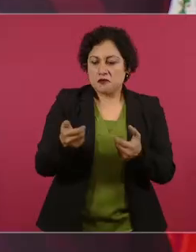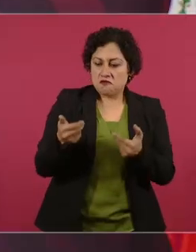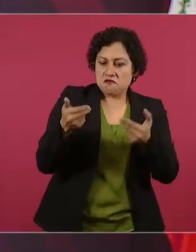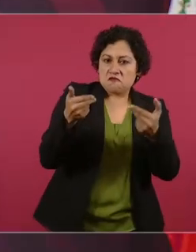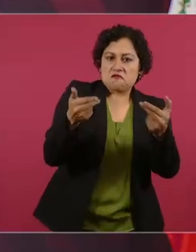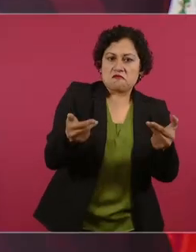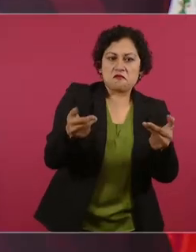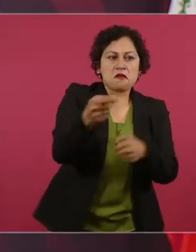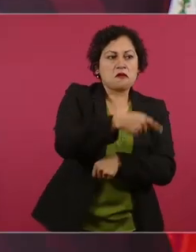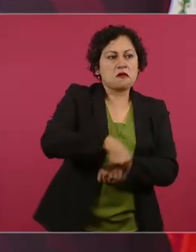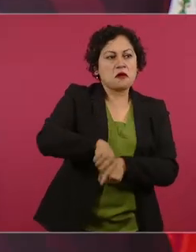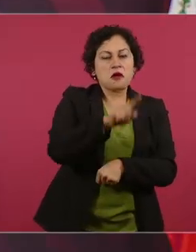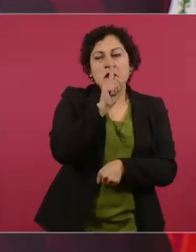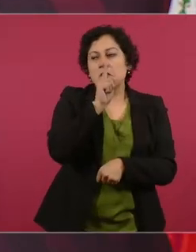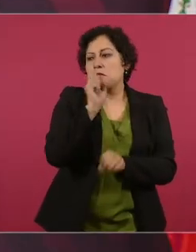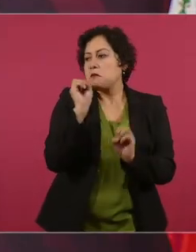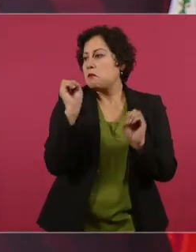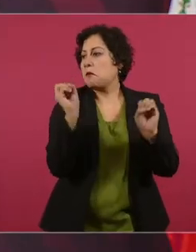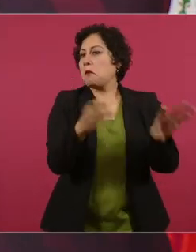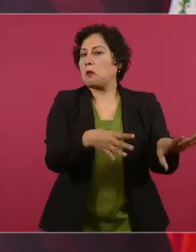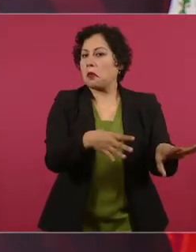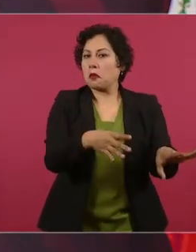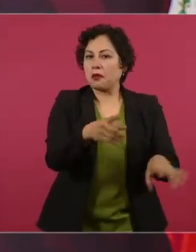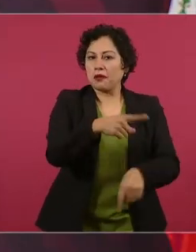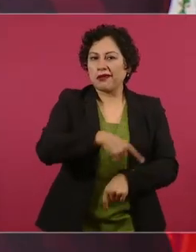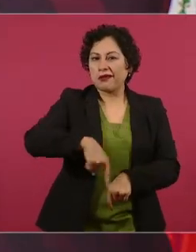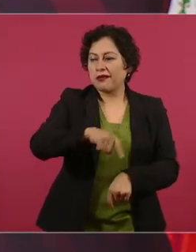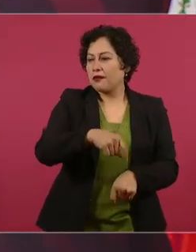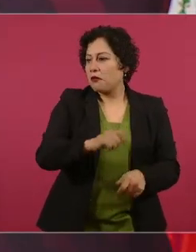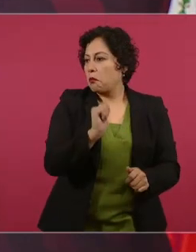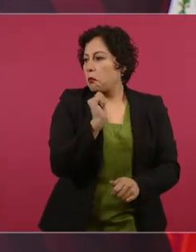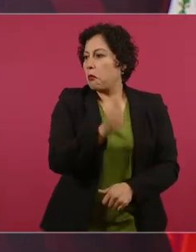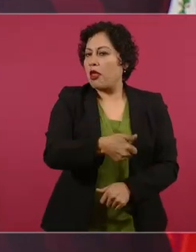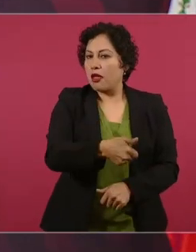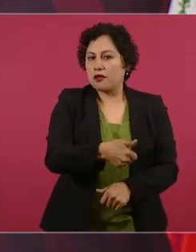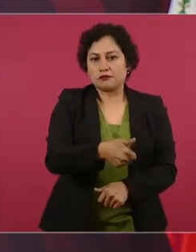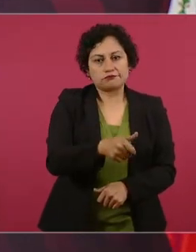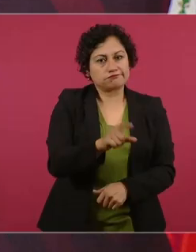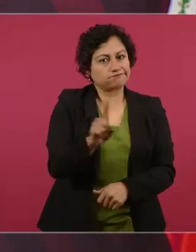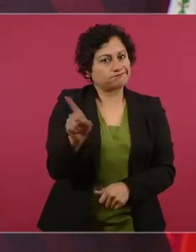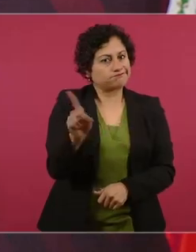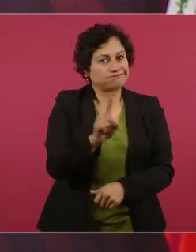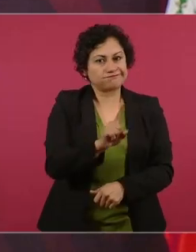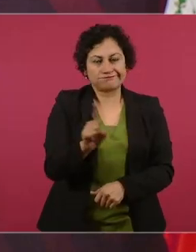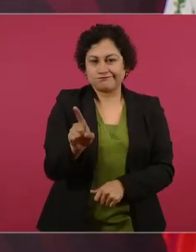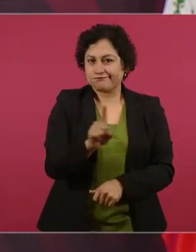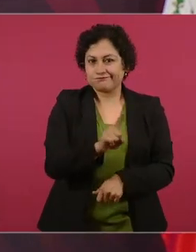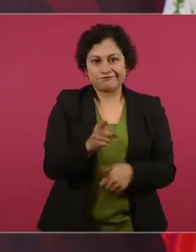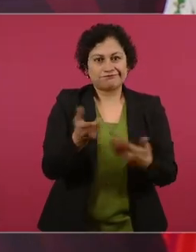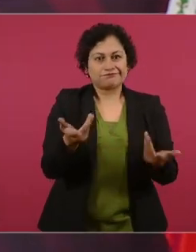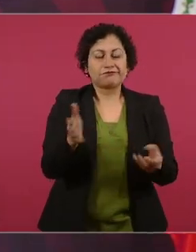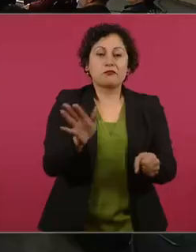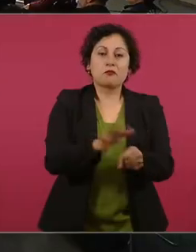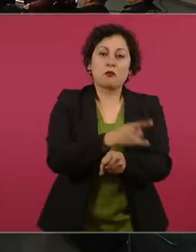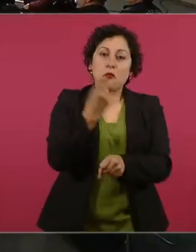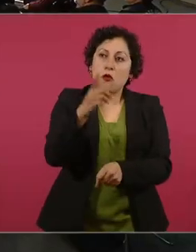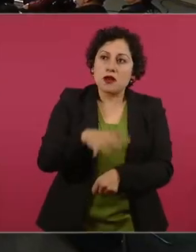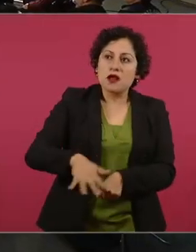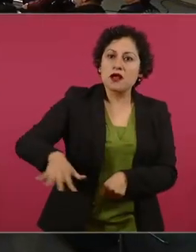elementos, no dejarlos en estado de indefensión frente a toda la